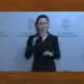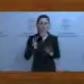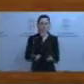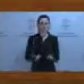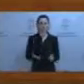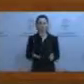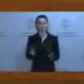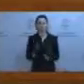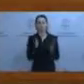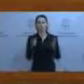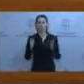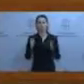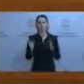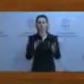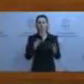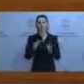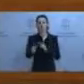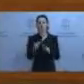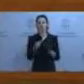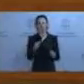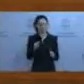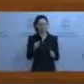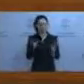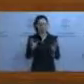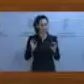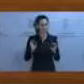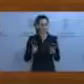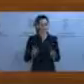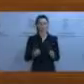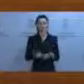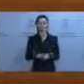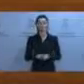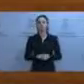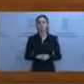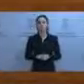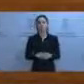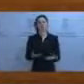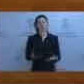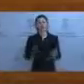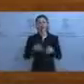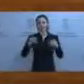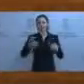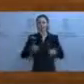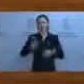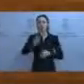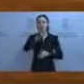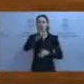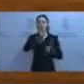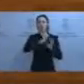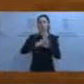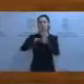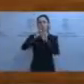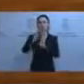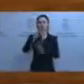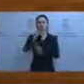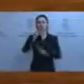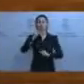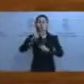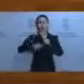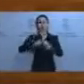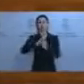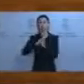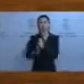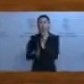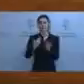periodicidad y transparencia, y saldría, por así decir, sola, ¿no? Y en realidad el cuarto punto va unido al segundo y es consecuencia directa, simplemente